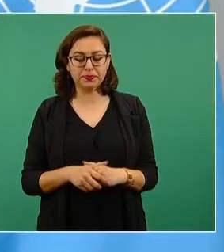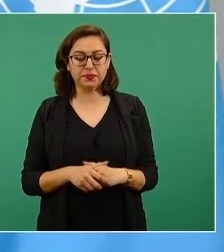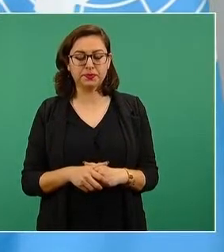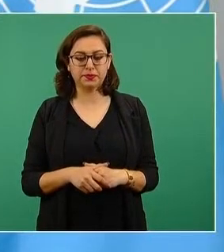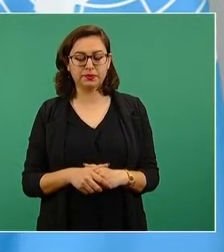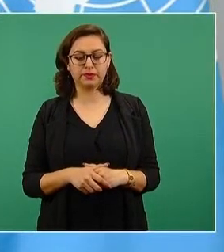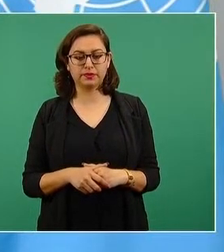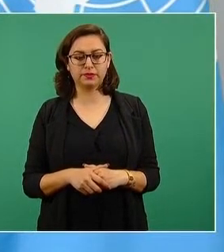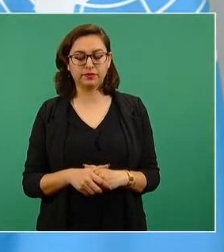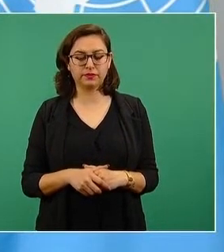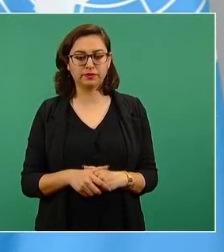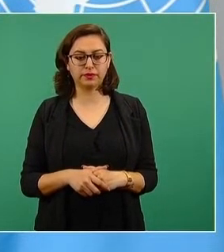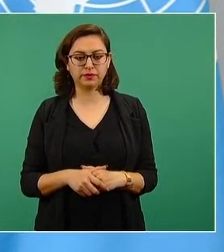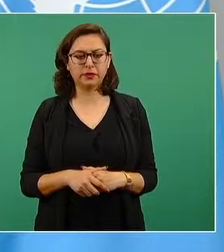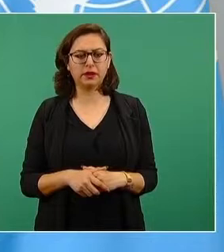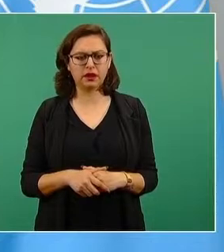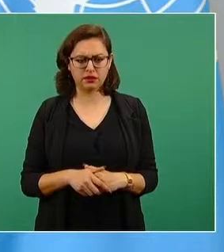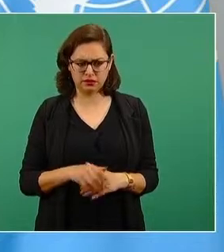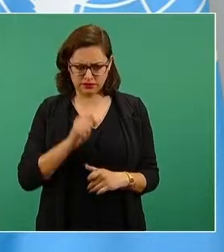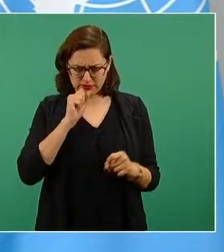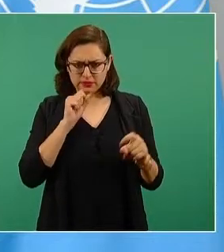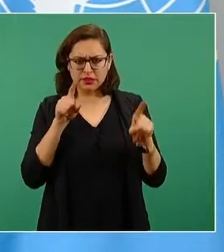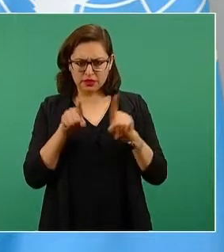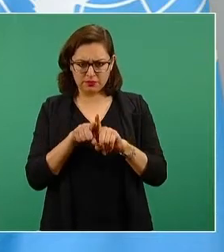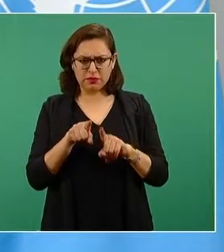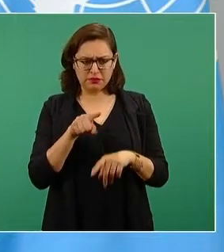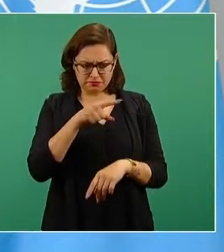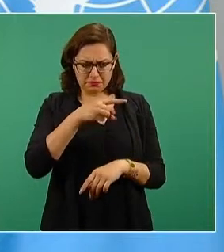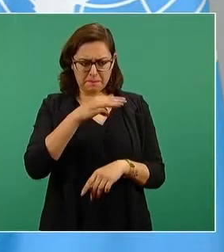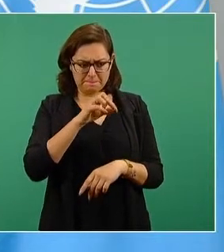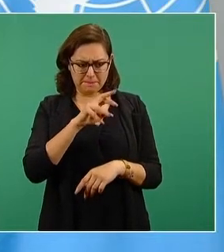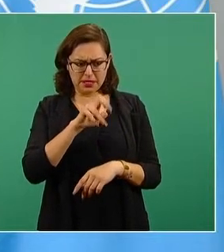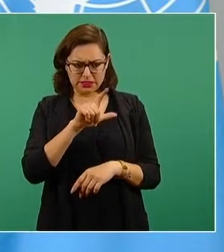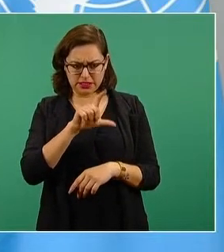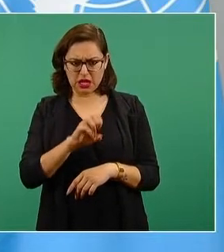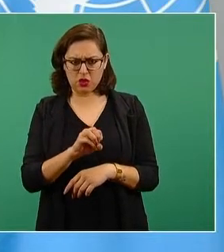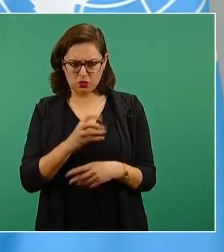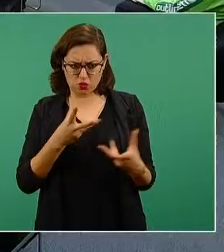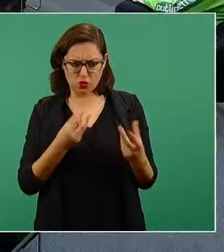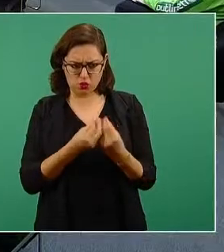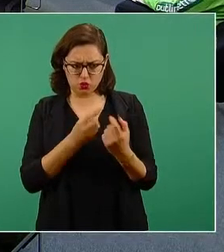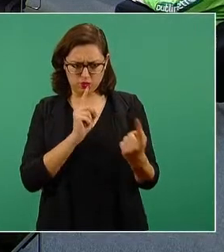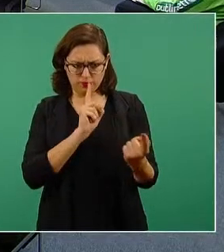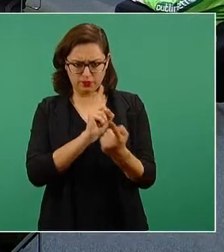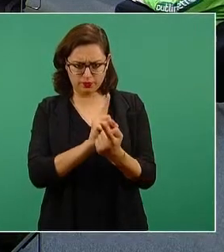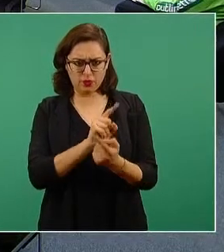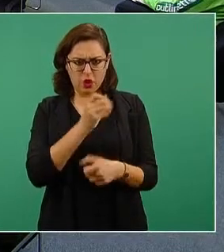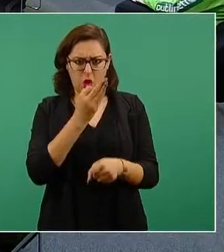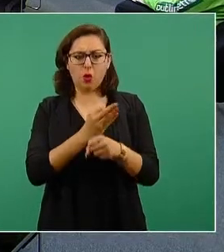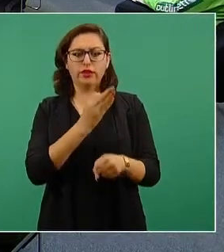va a atenderte ahora, terminando la conferencia,